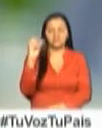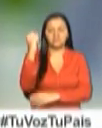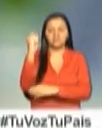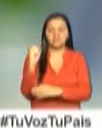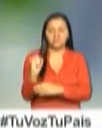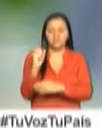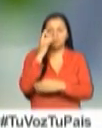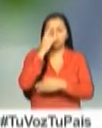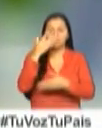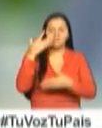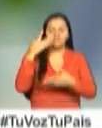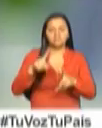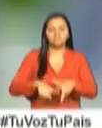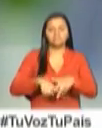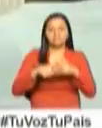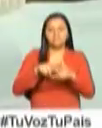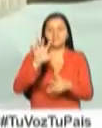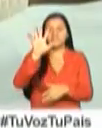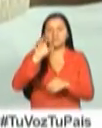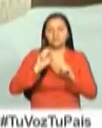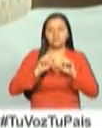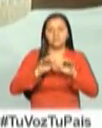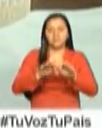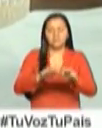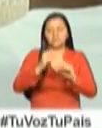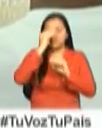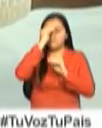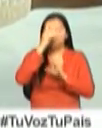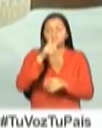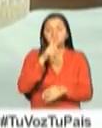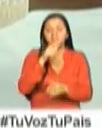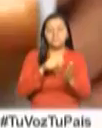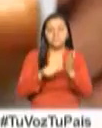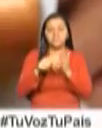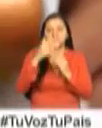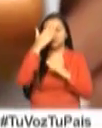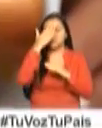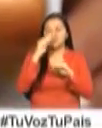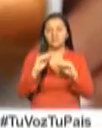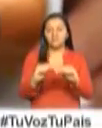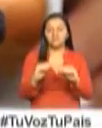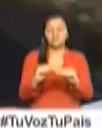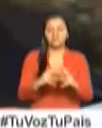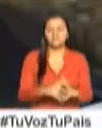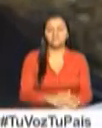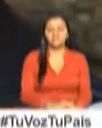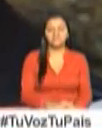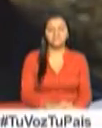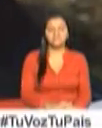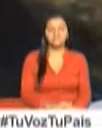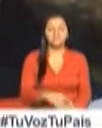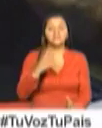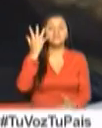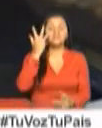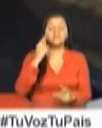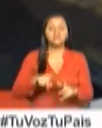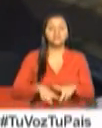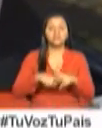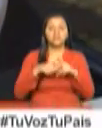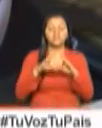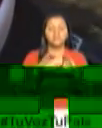Amazonía arrancará este 5 de septiembre. Así lo informó el ministro de Educación, Augusto Espinosa. La fecha de inicio de